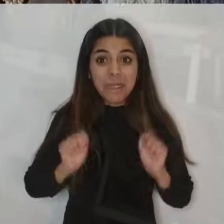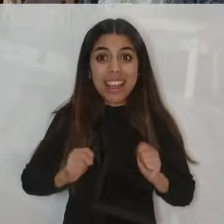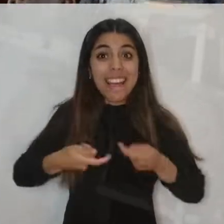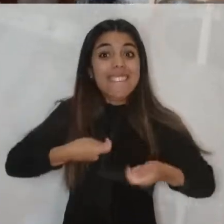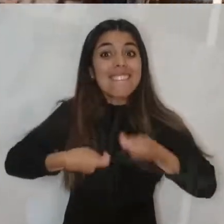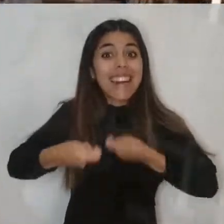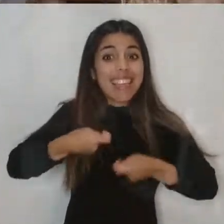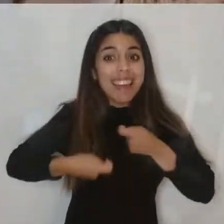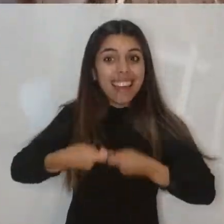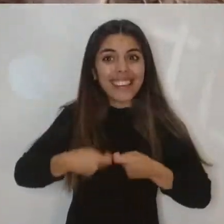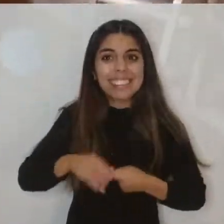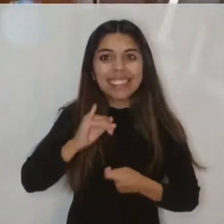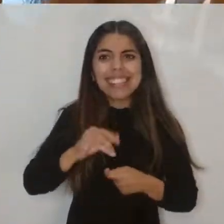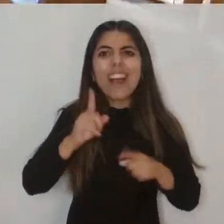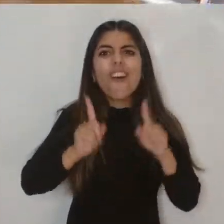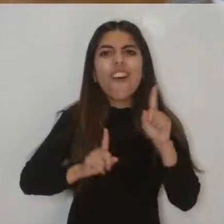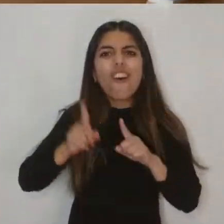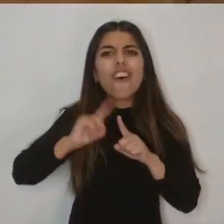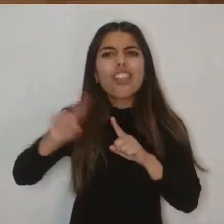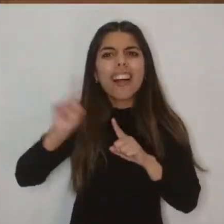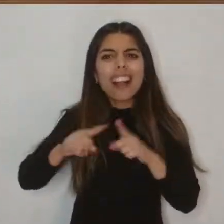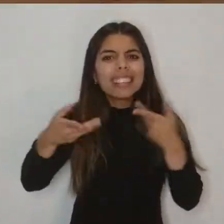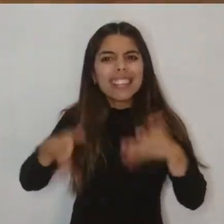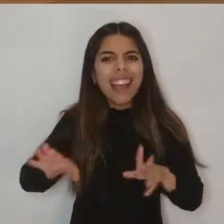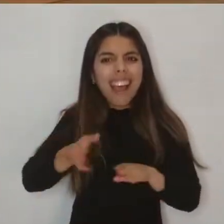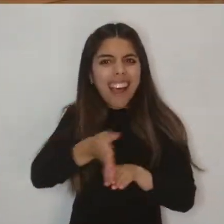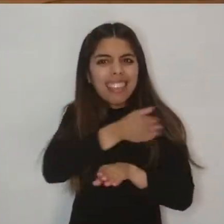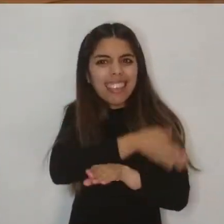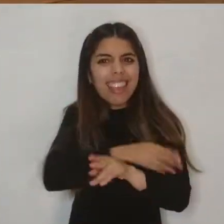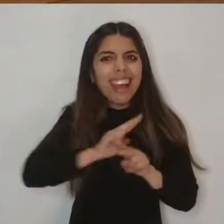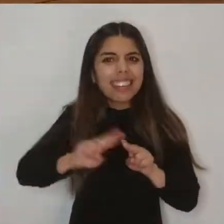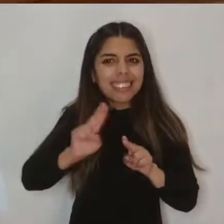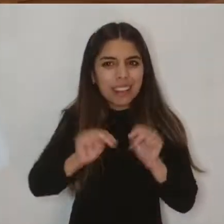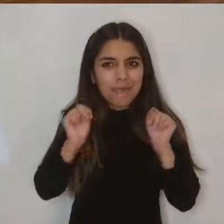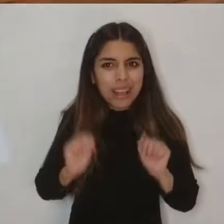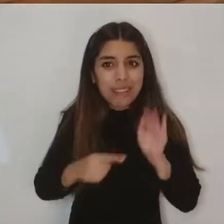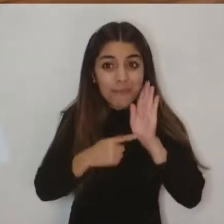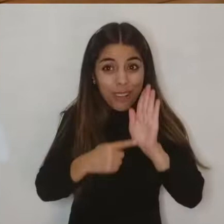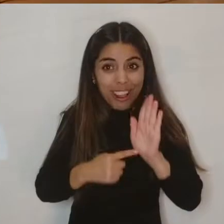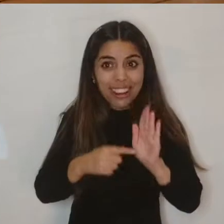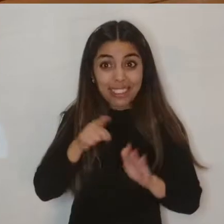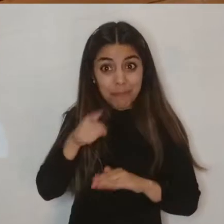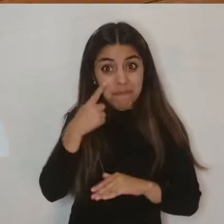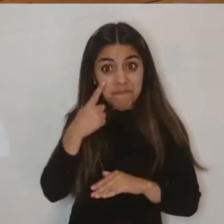para la venta. Sí. Muestra las demás que ya has hecho, a ver. Tengo esa...